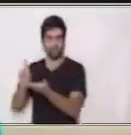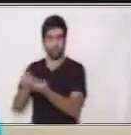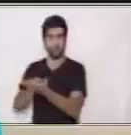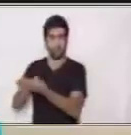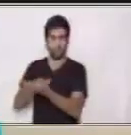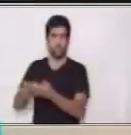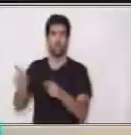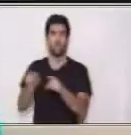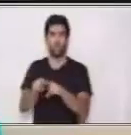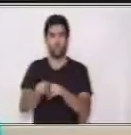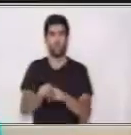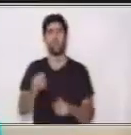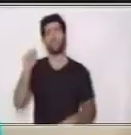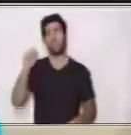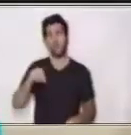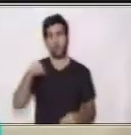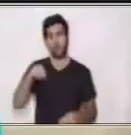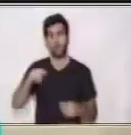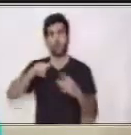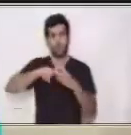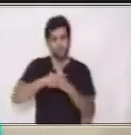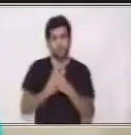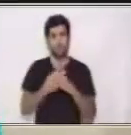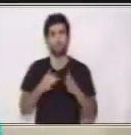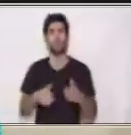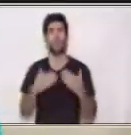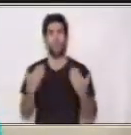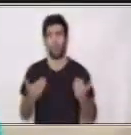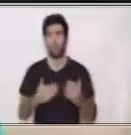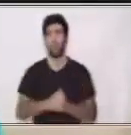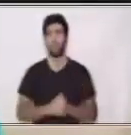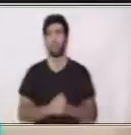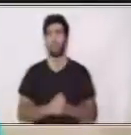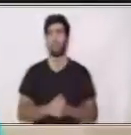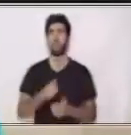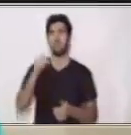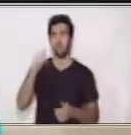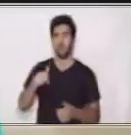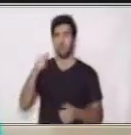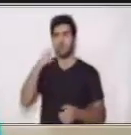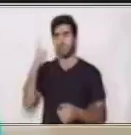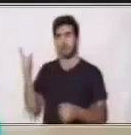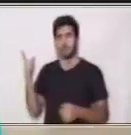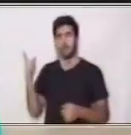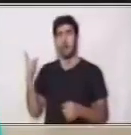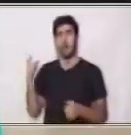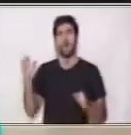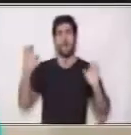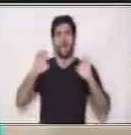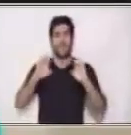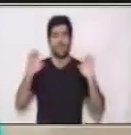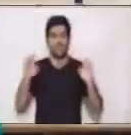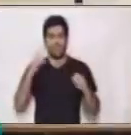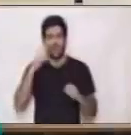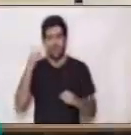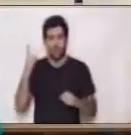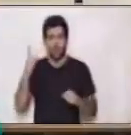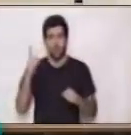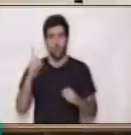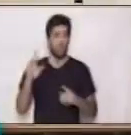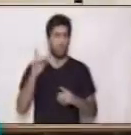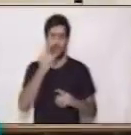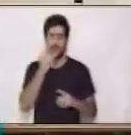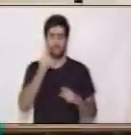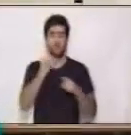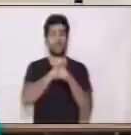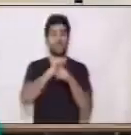Hoy tenemos la oportunidad de comenzar a desarrollar lo que son los ejercicios de aplicación de